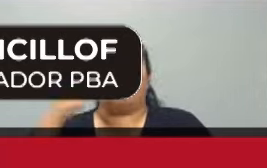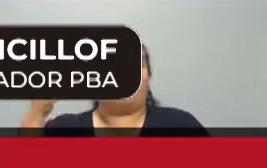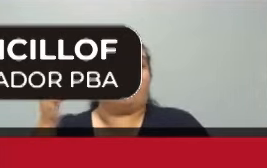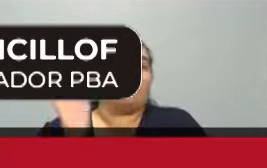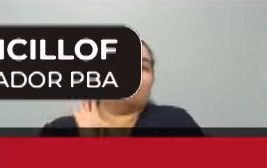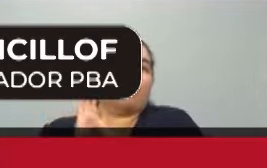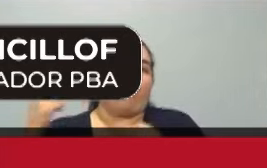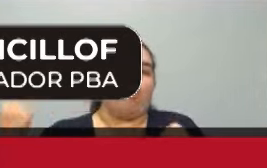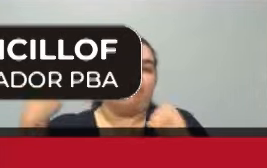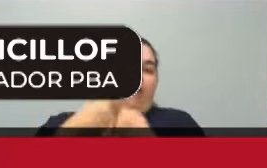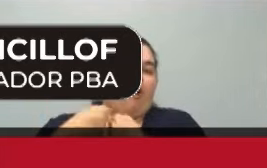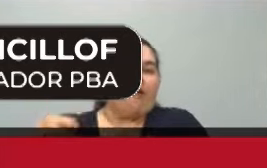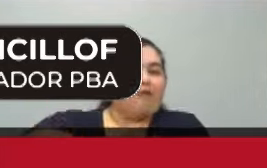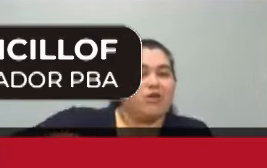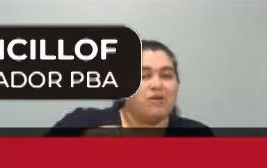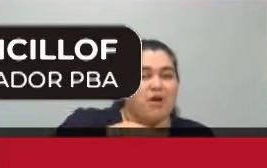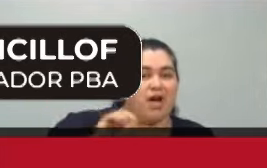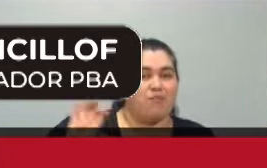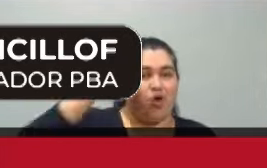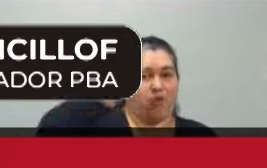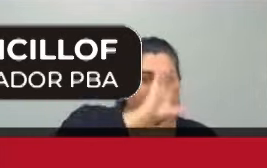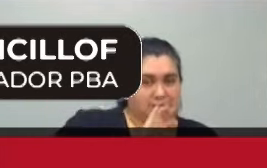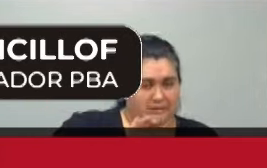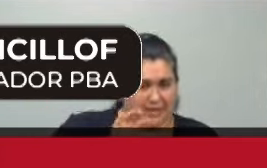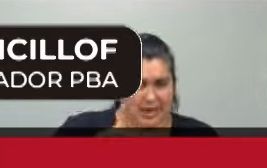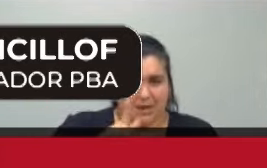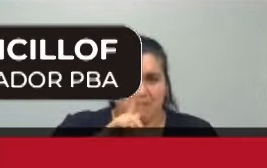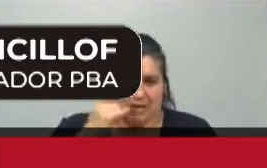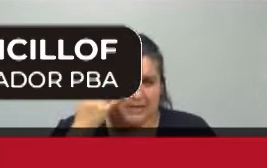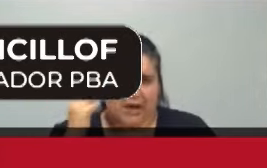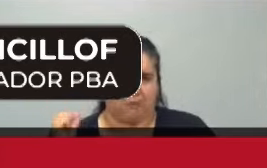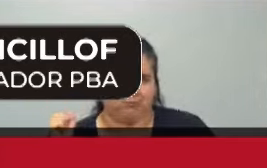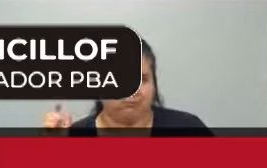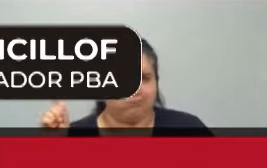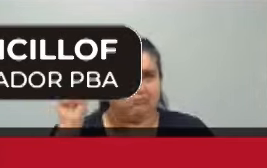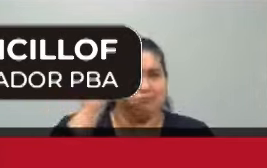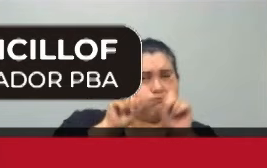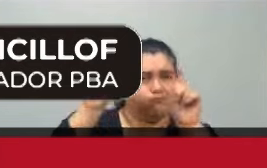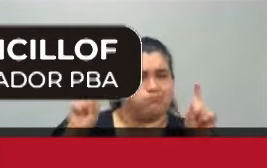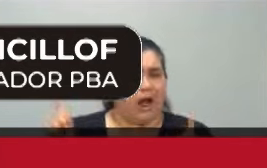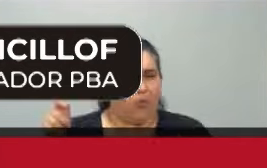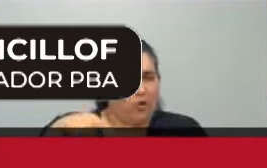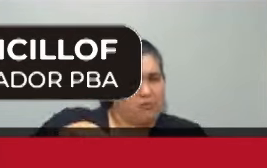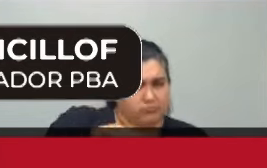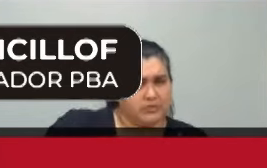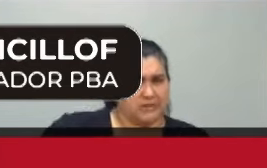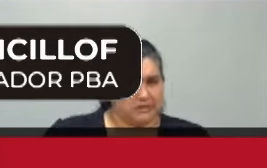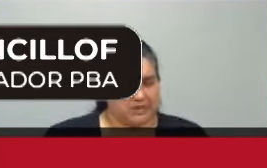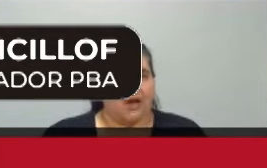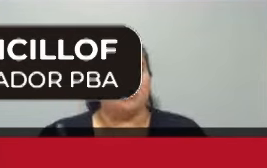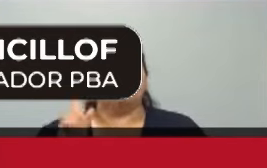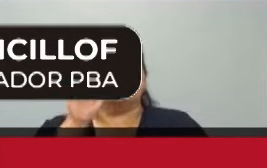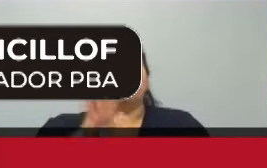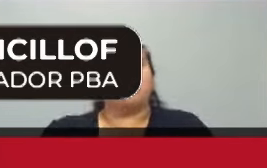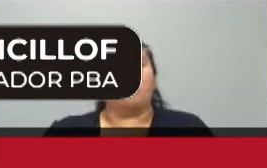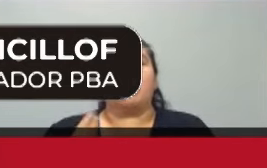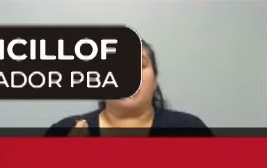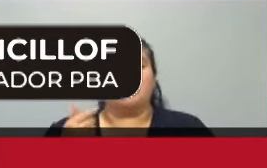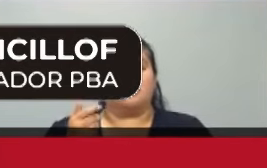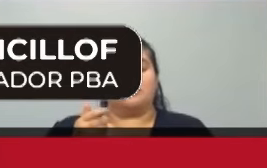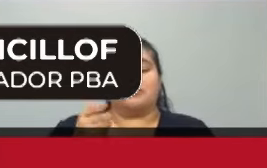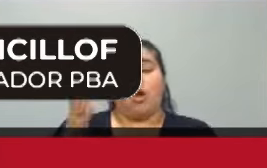firmar con diferentes provincias, si no entiendo mal, lo ha hecho con alguna, que tiene que ver con algo así como el traspaso